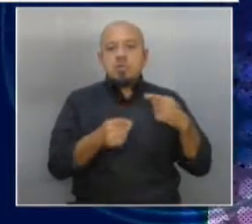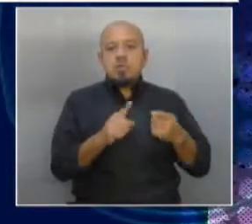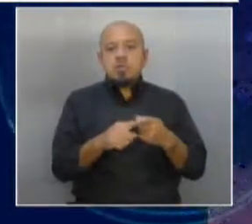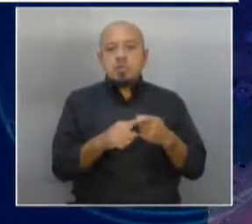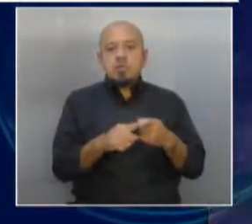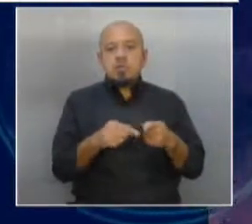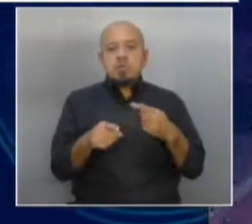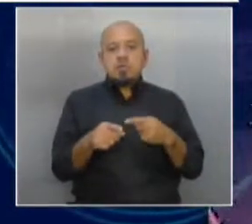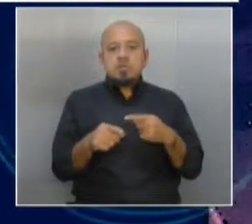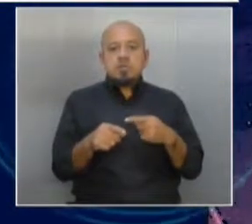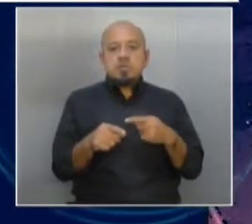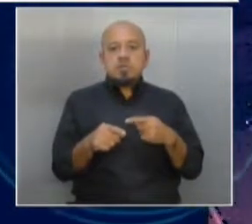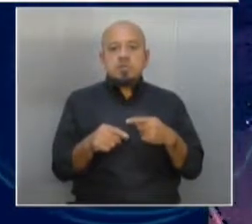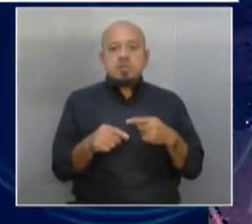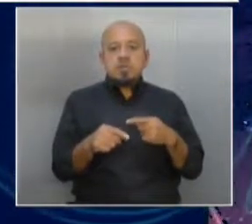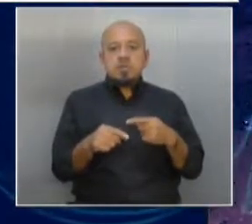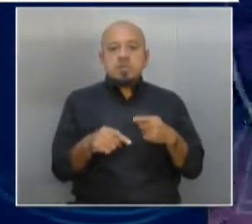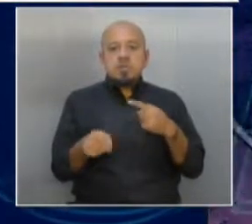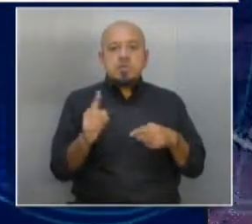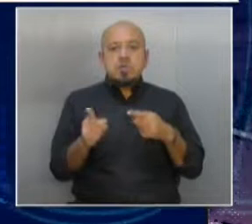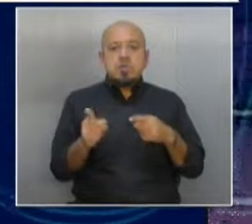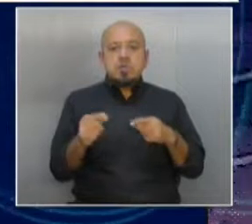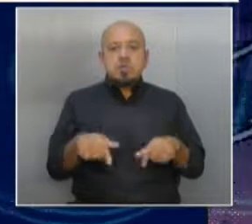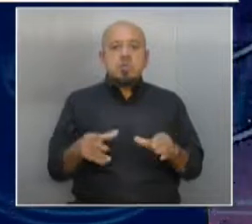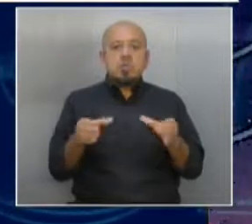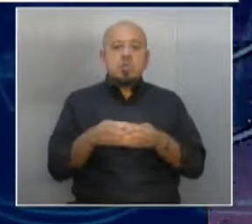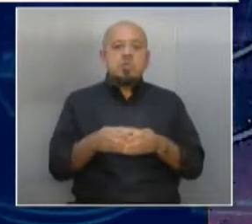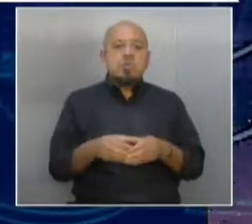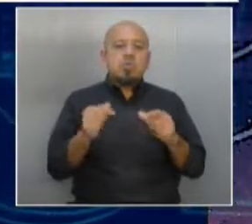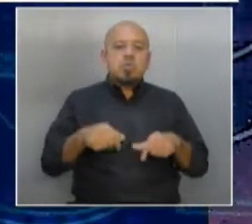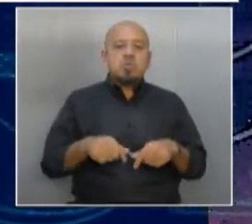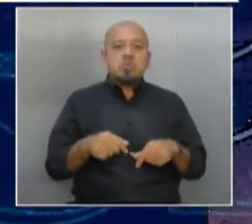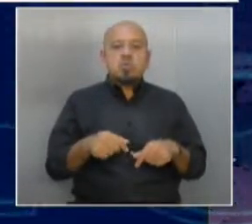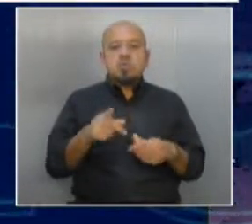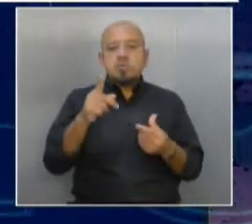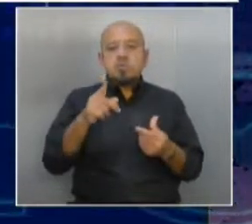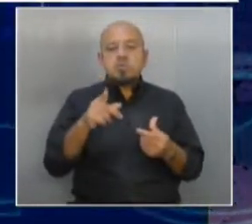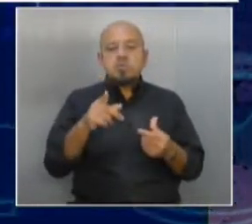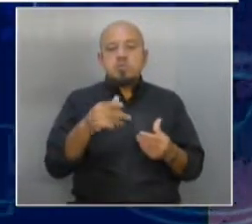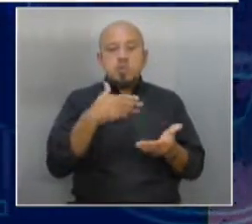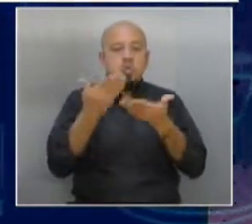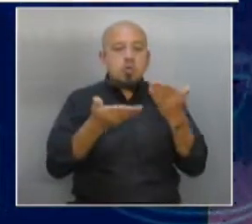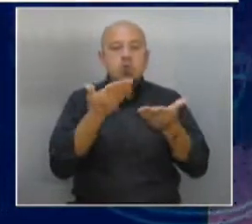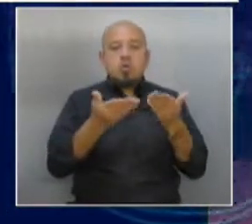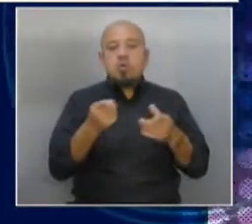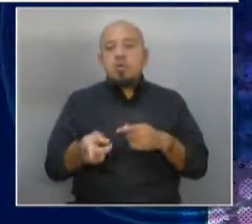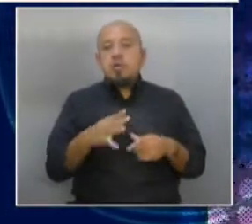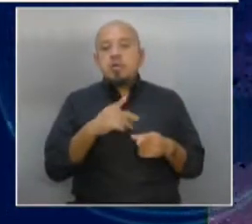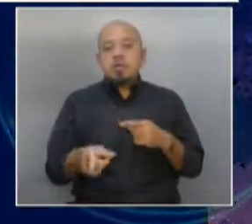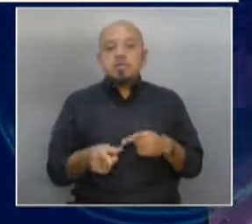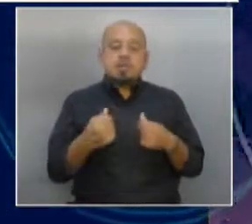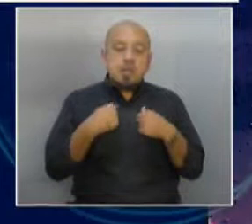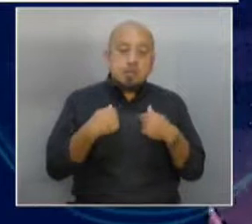muy intensa en la vida de una comunidad mínima, como puede ser un pequeño coro, y se da todo eso que a